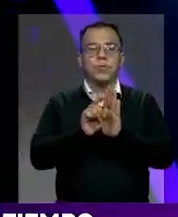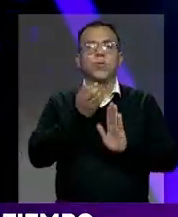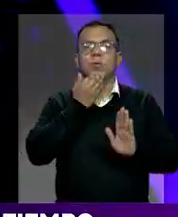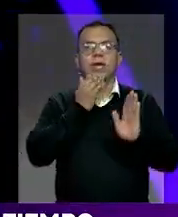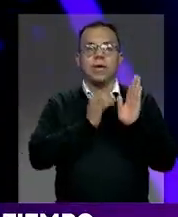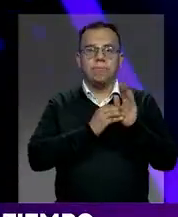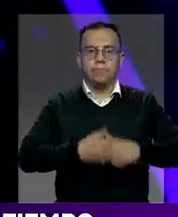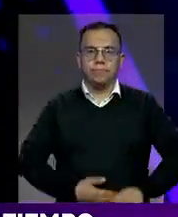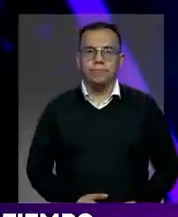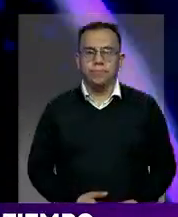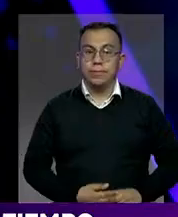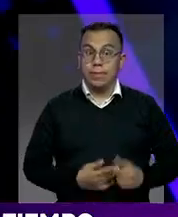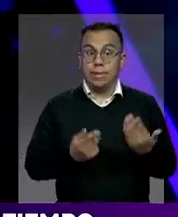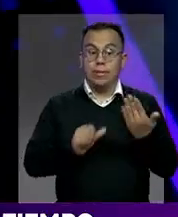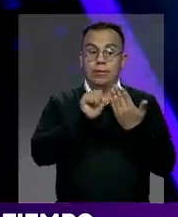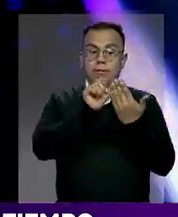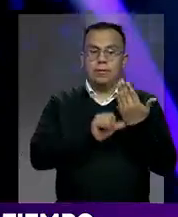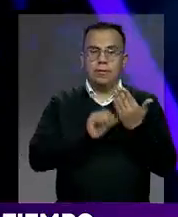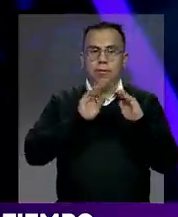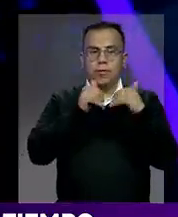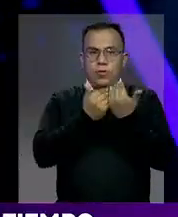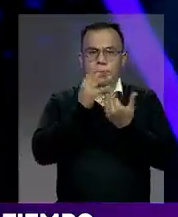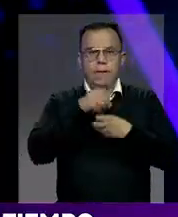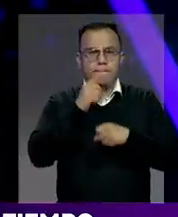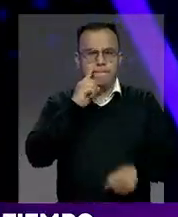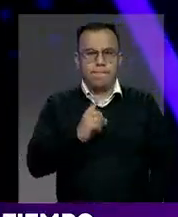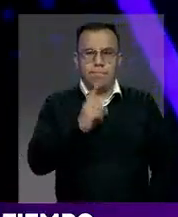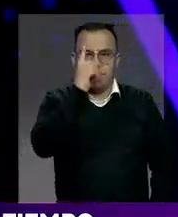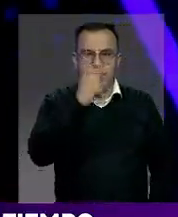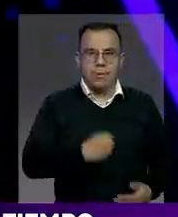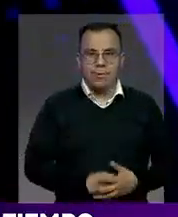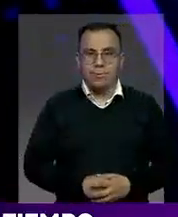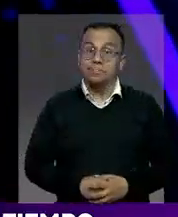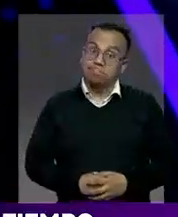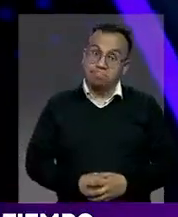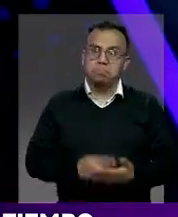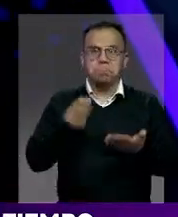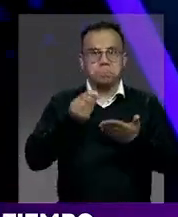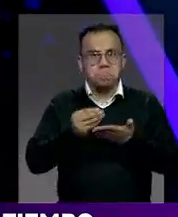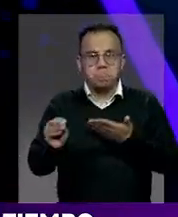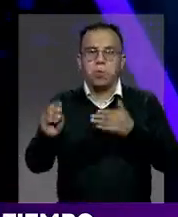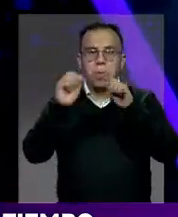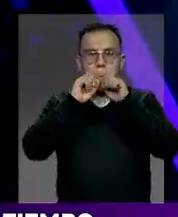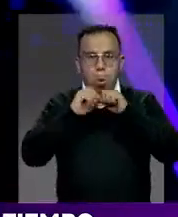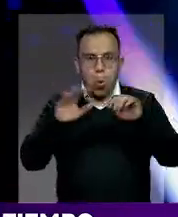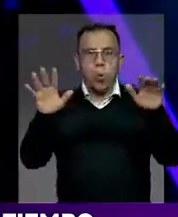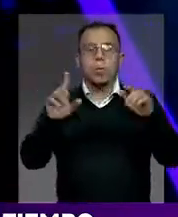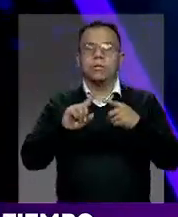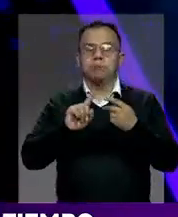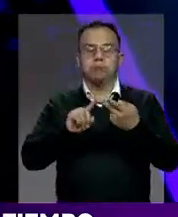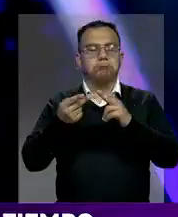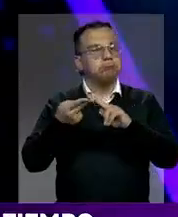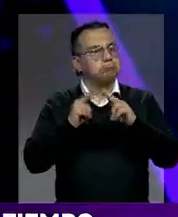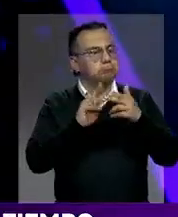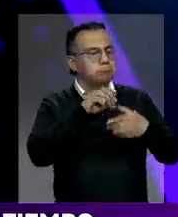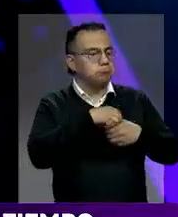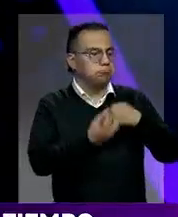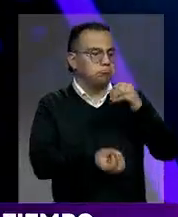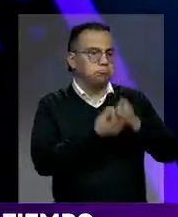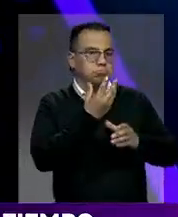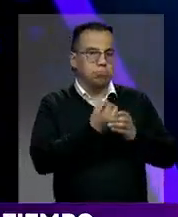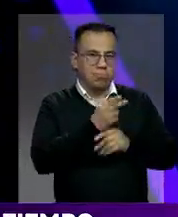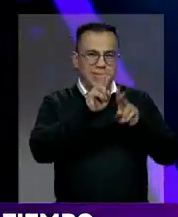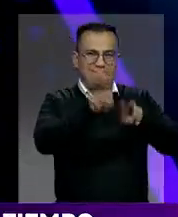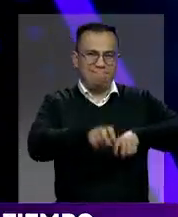el programa de alimentación escolar que es el primero compra pública asociada con los productos del